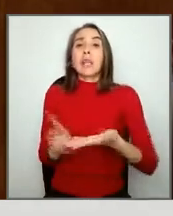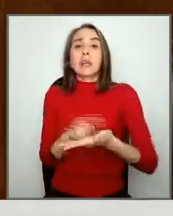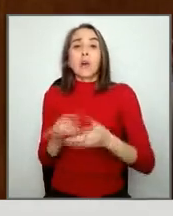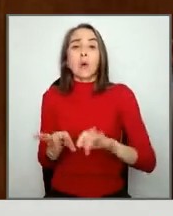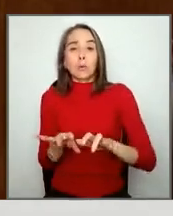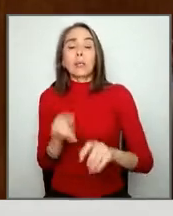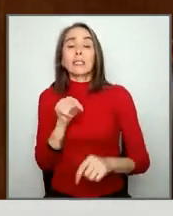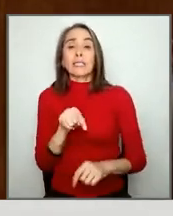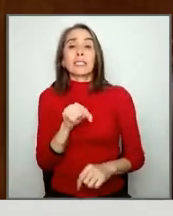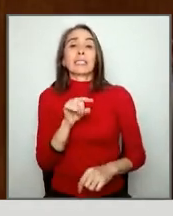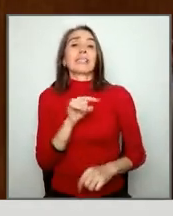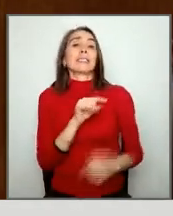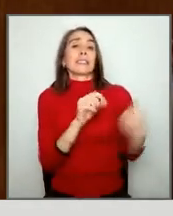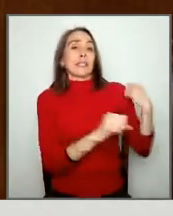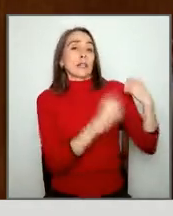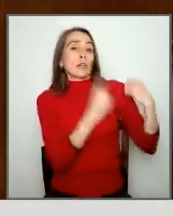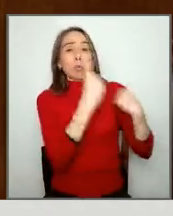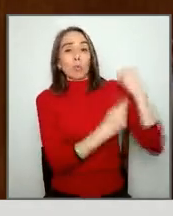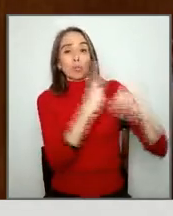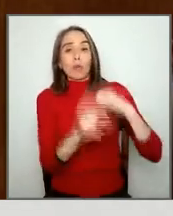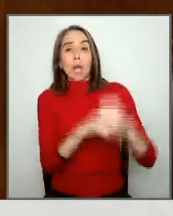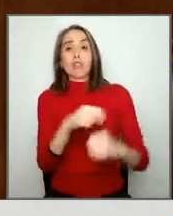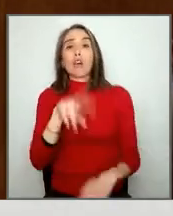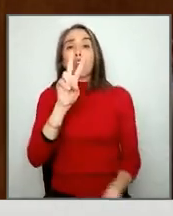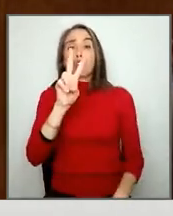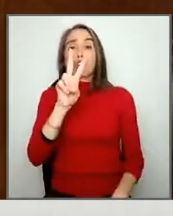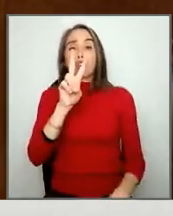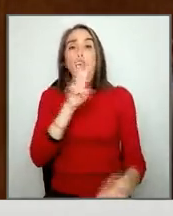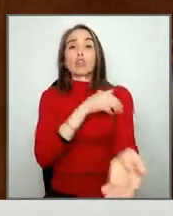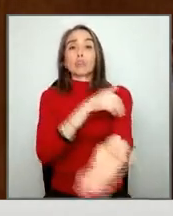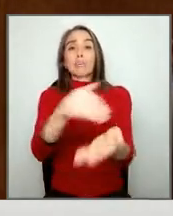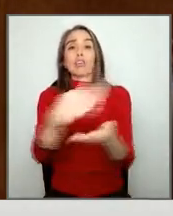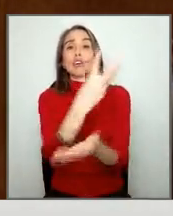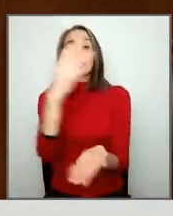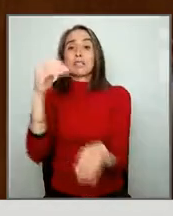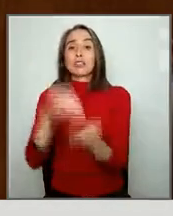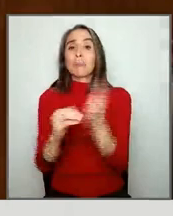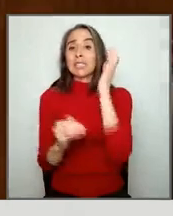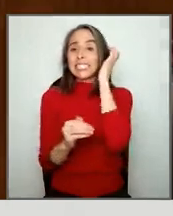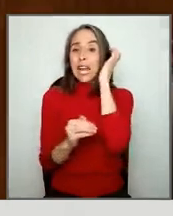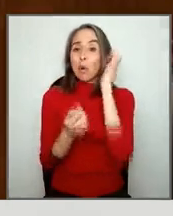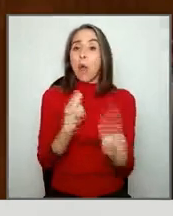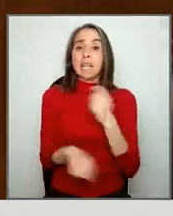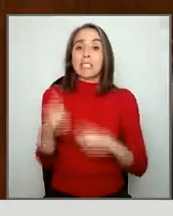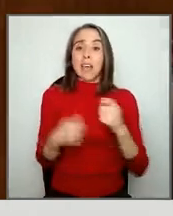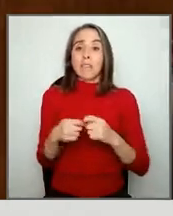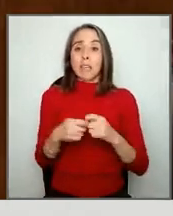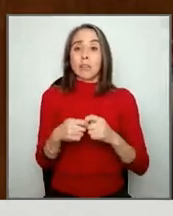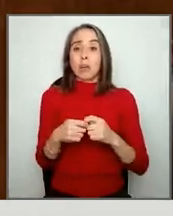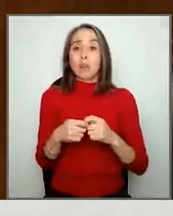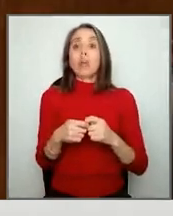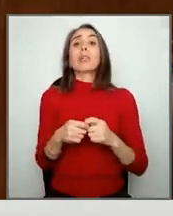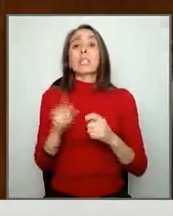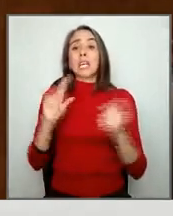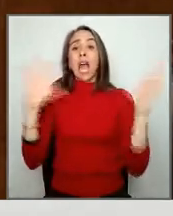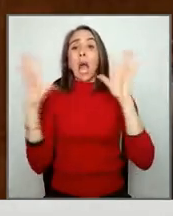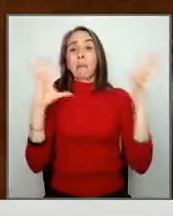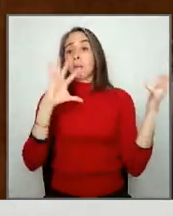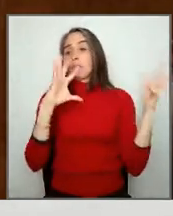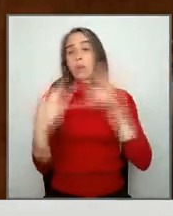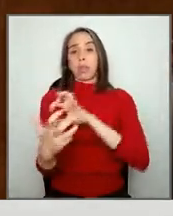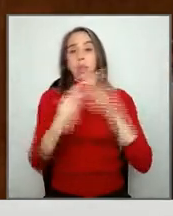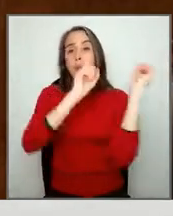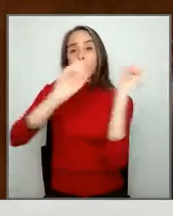más de punto dos punto tres millones de teléfonos móviles generando una importante impacto ambiental la segunda